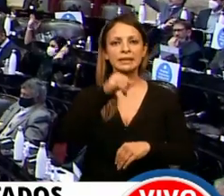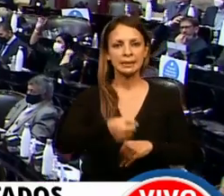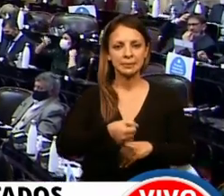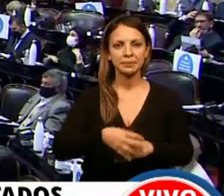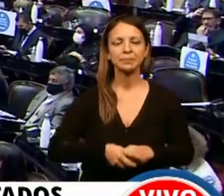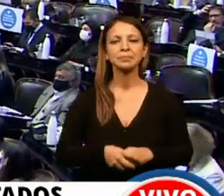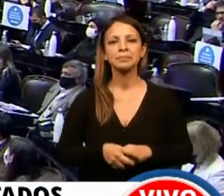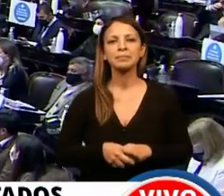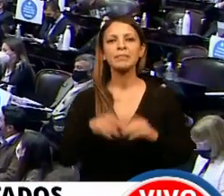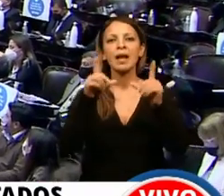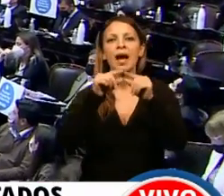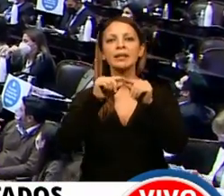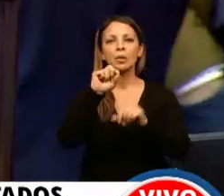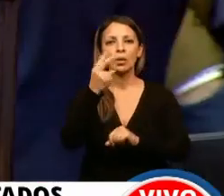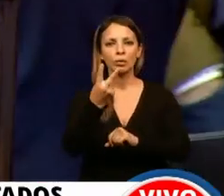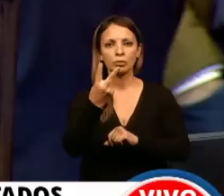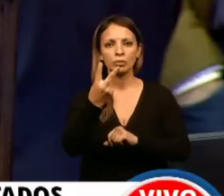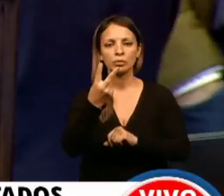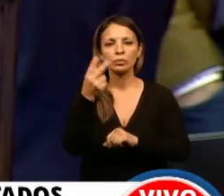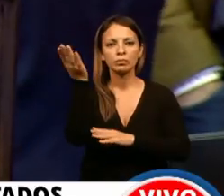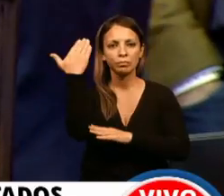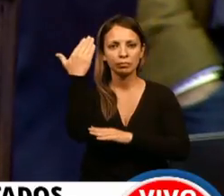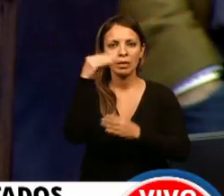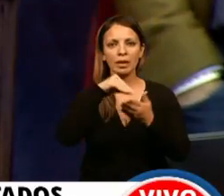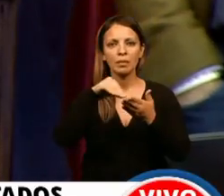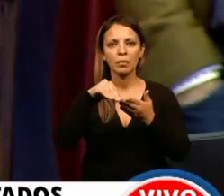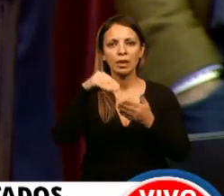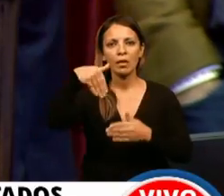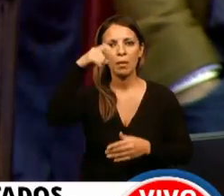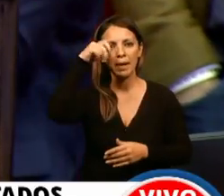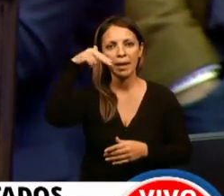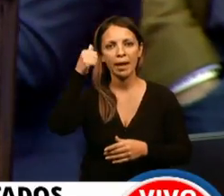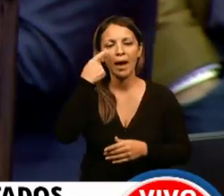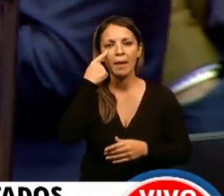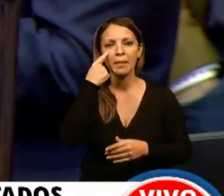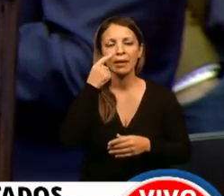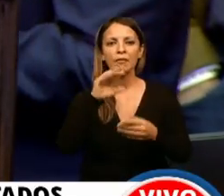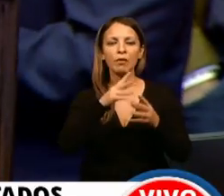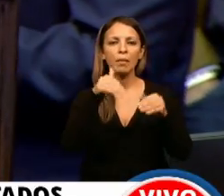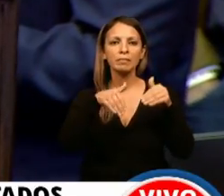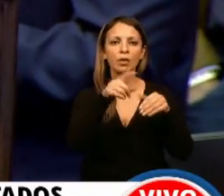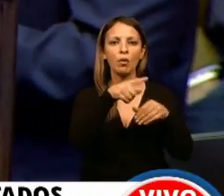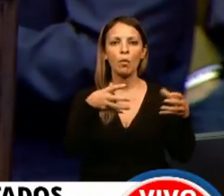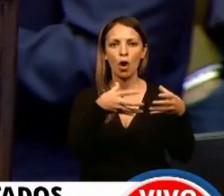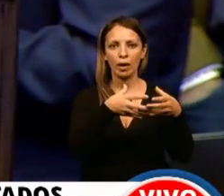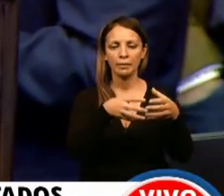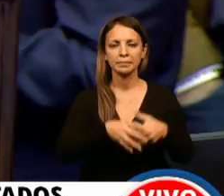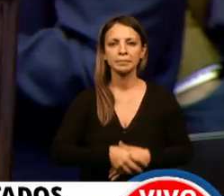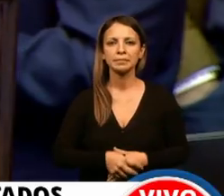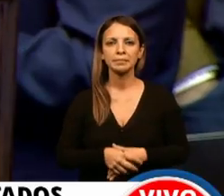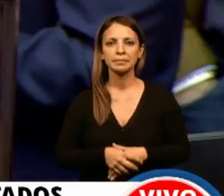afirmativo artículo segundo tiene la palabra del diputado gustavo menna para indicar el sentido del voto de su bloque